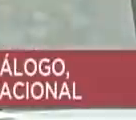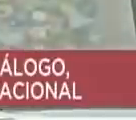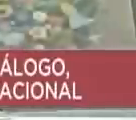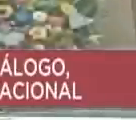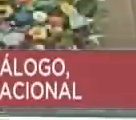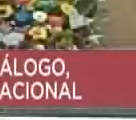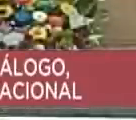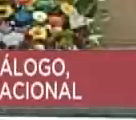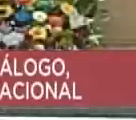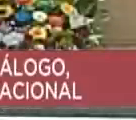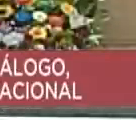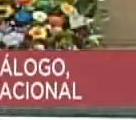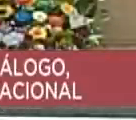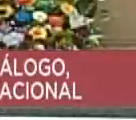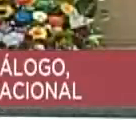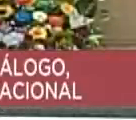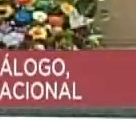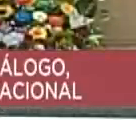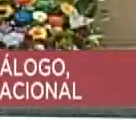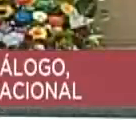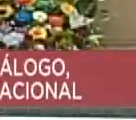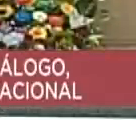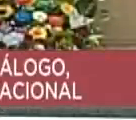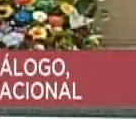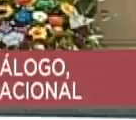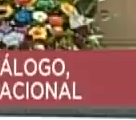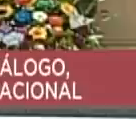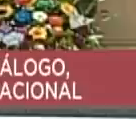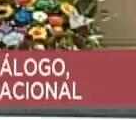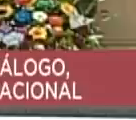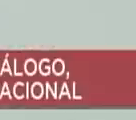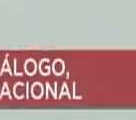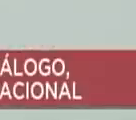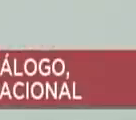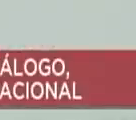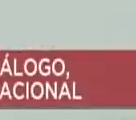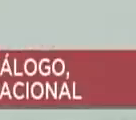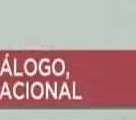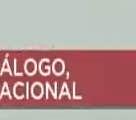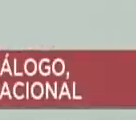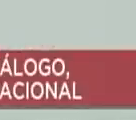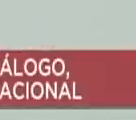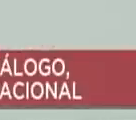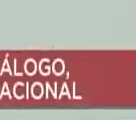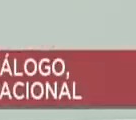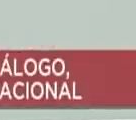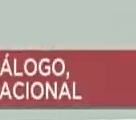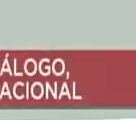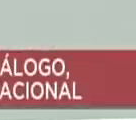Aquí está nuestra vicepresidenta ejecutiva de la República Bolivariana de Venezuela, doctora Delcy Rodríguez,